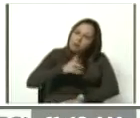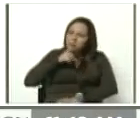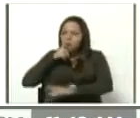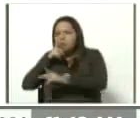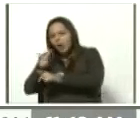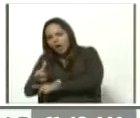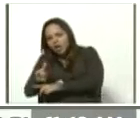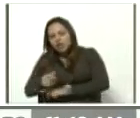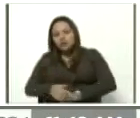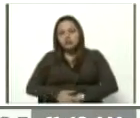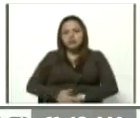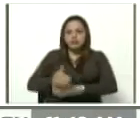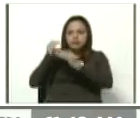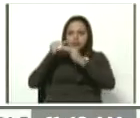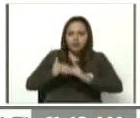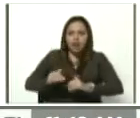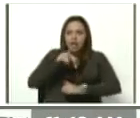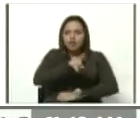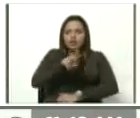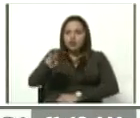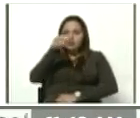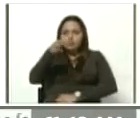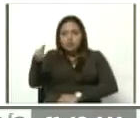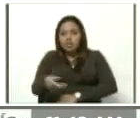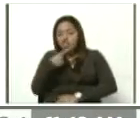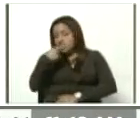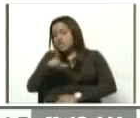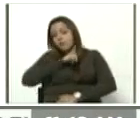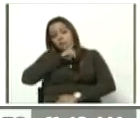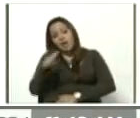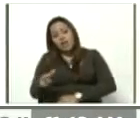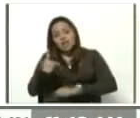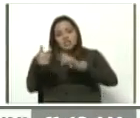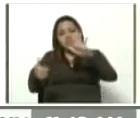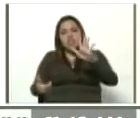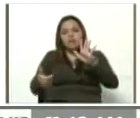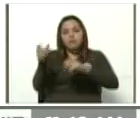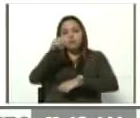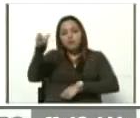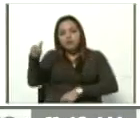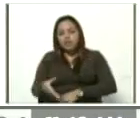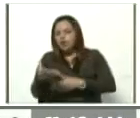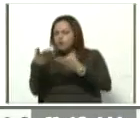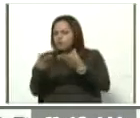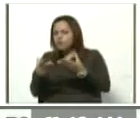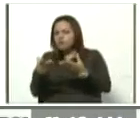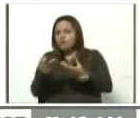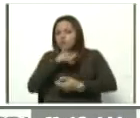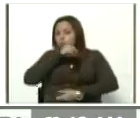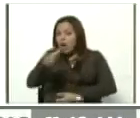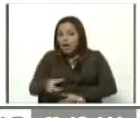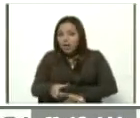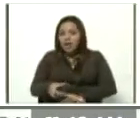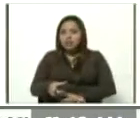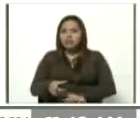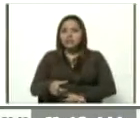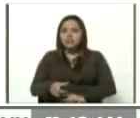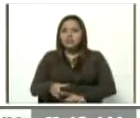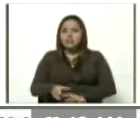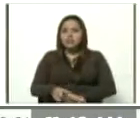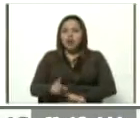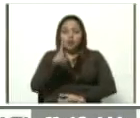Existe un 12% que es mala, un 6% muy mala y un 12% muy buena. Es decir, que